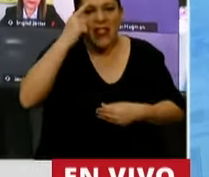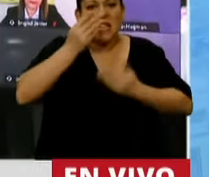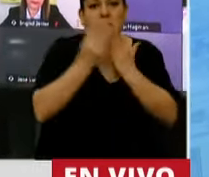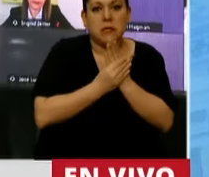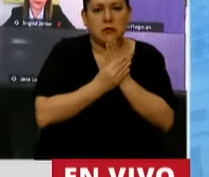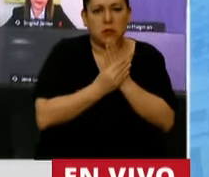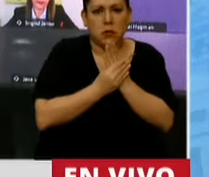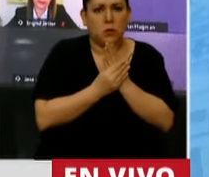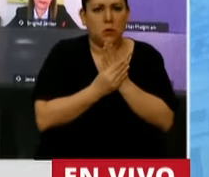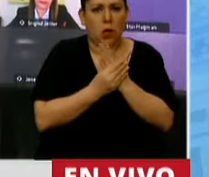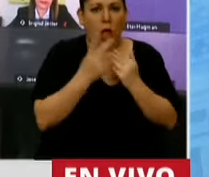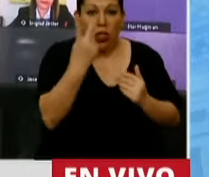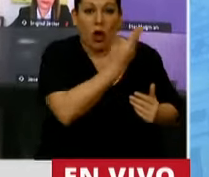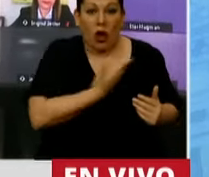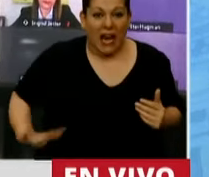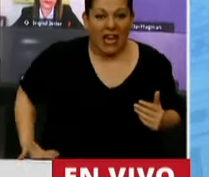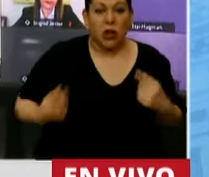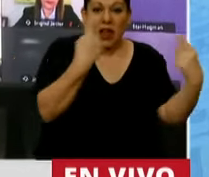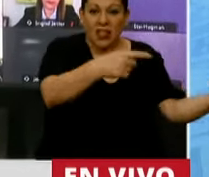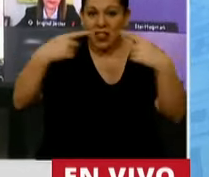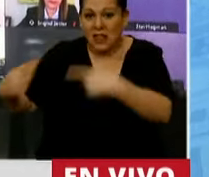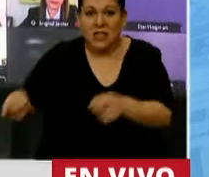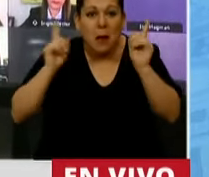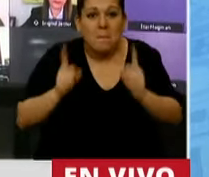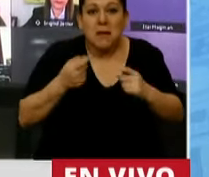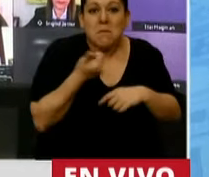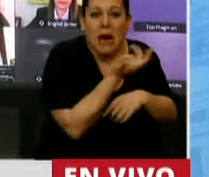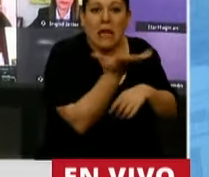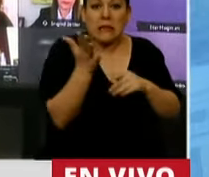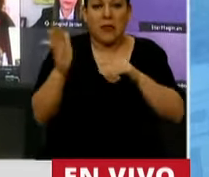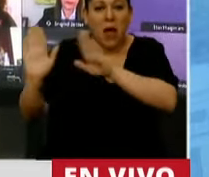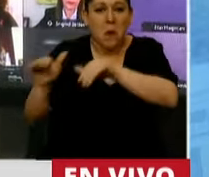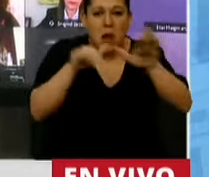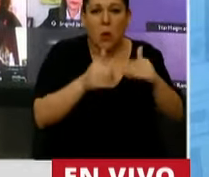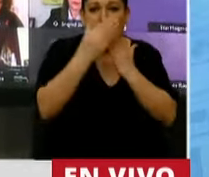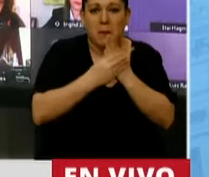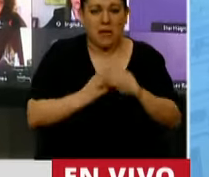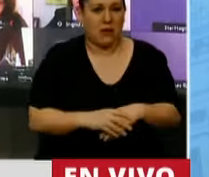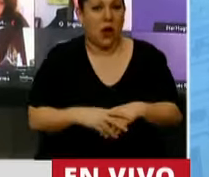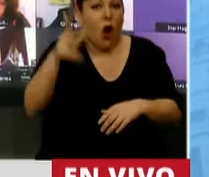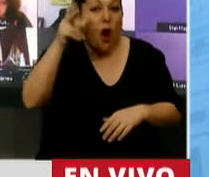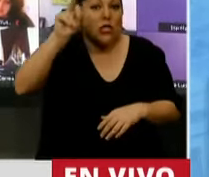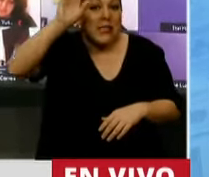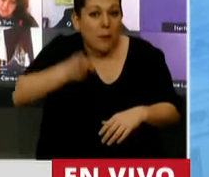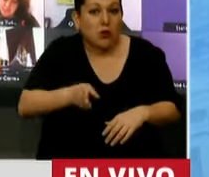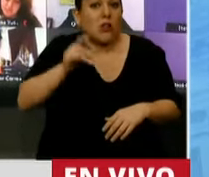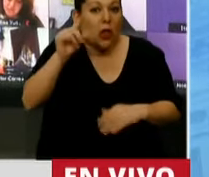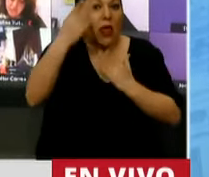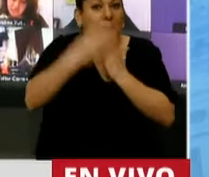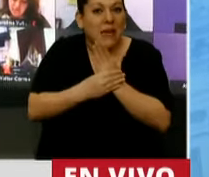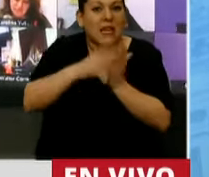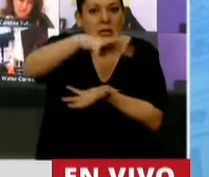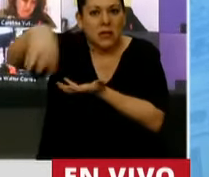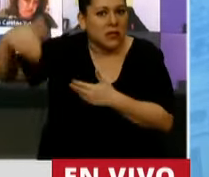mismo, 2 gestiones distintas, la misma cantidad de ministros. Vino el 20% y el 80% de las políticas